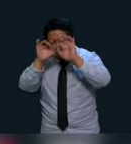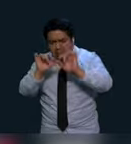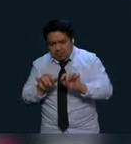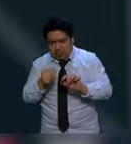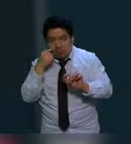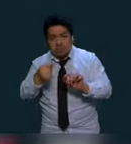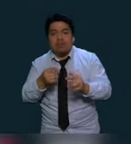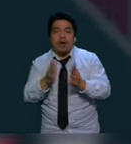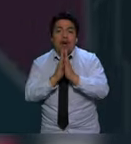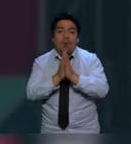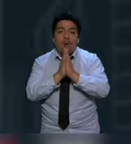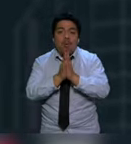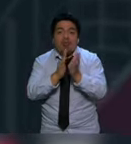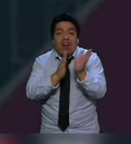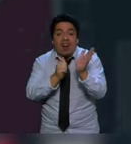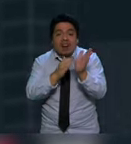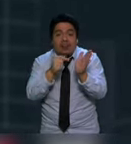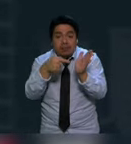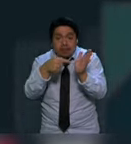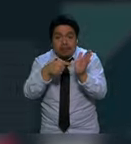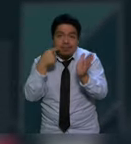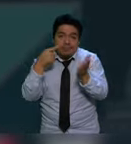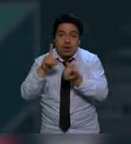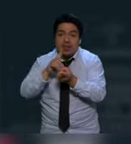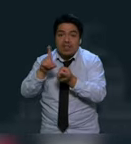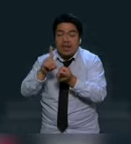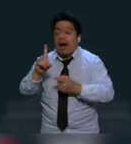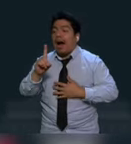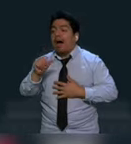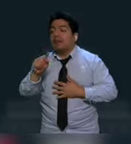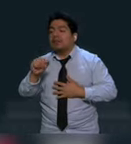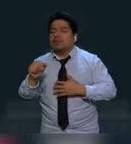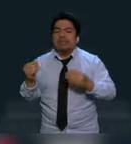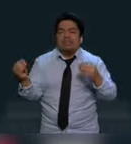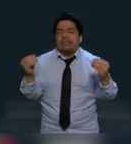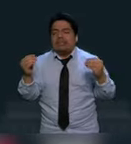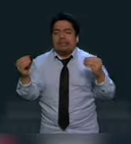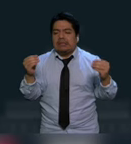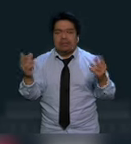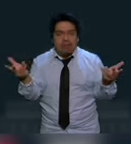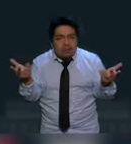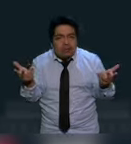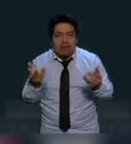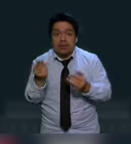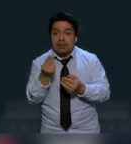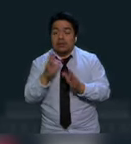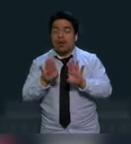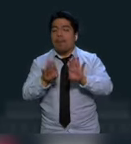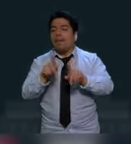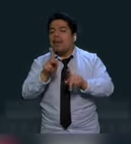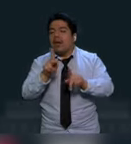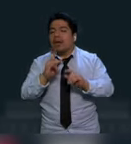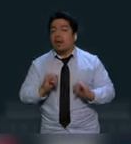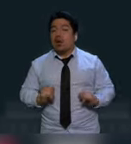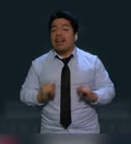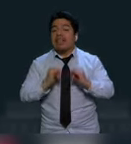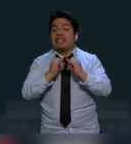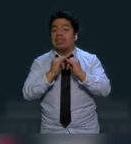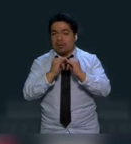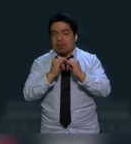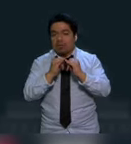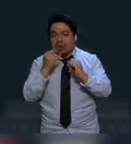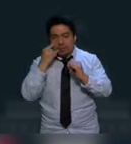que se transparenten los datos para dar certeza y reconoce que las controversias deben dirimirse por la vía institucional mediante la